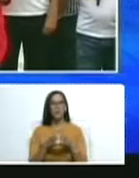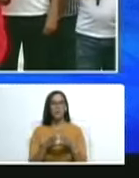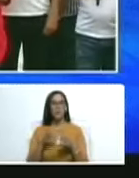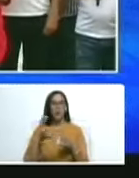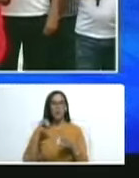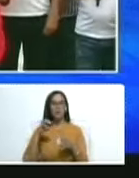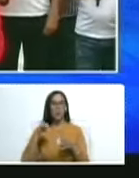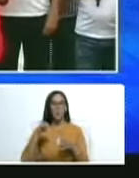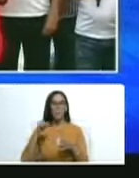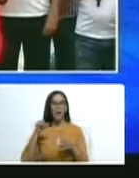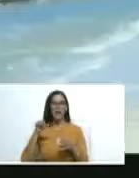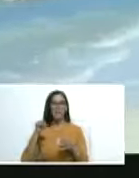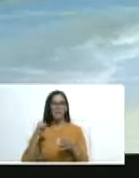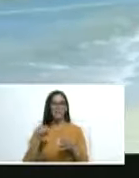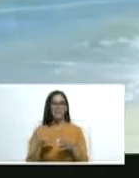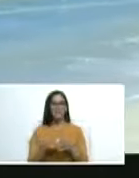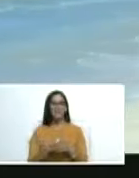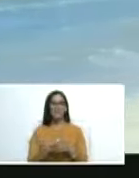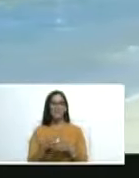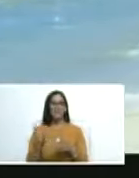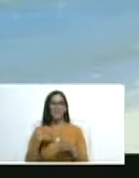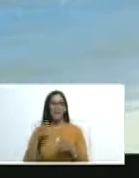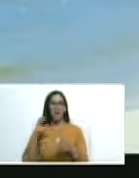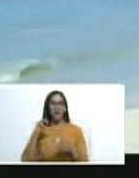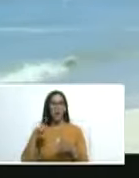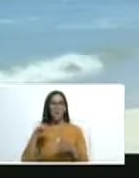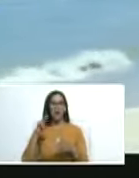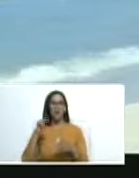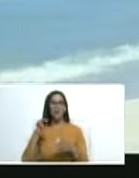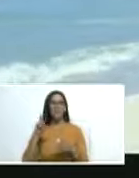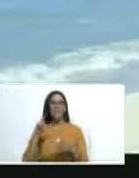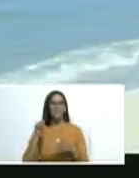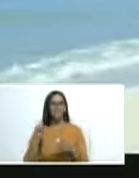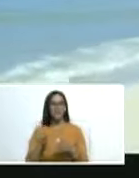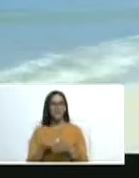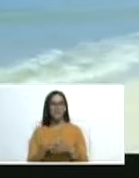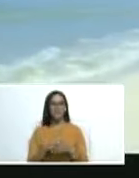COMPAs. Tenemos al COMPA Camer, tenemos al COMPA Uniesa,